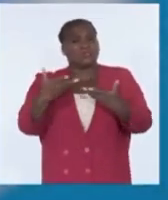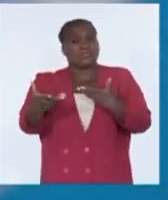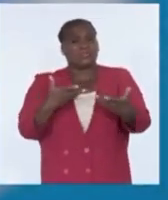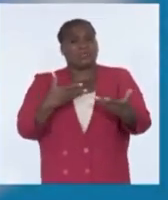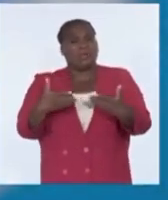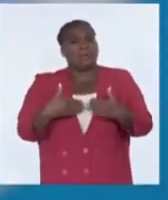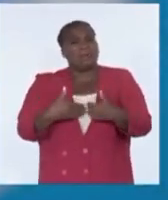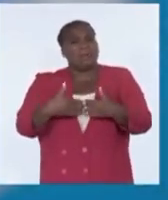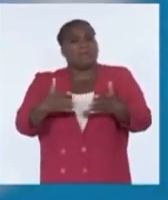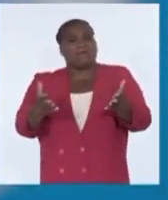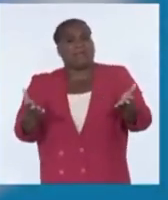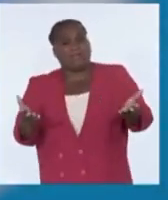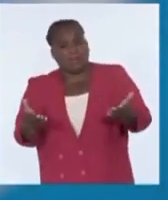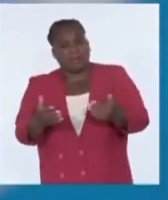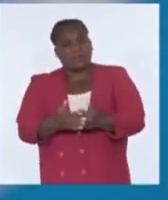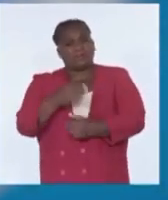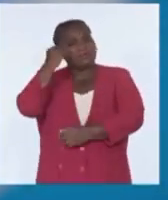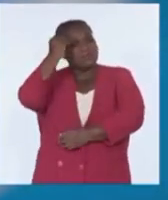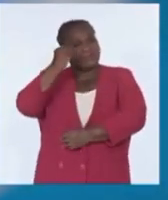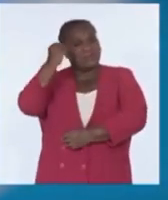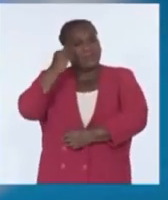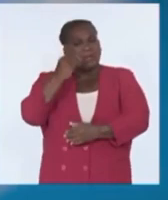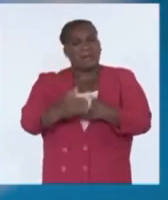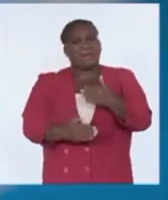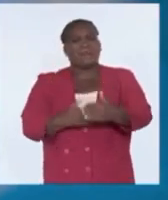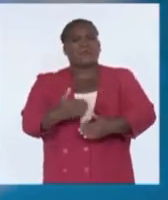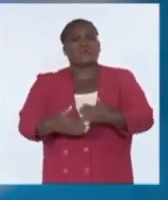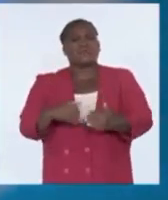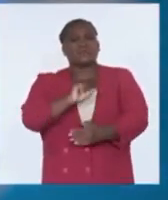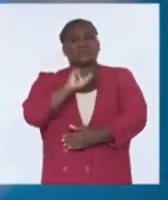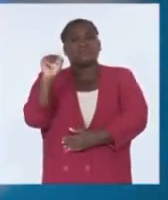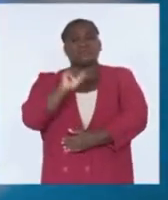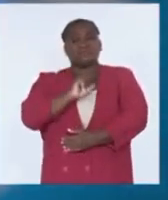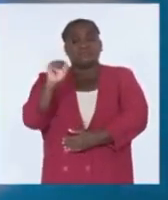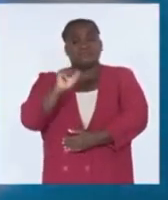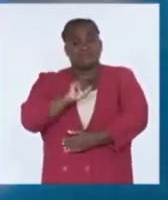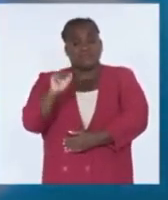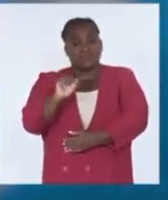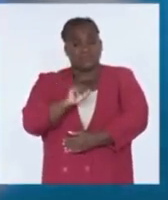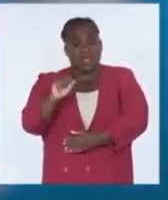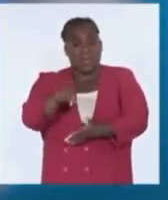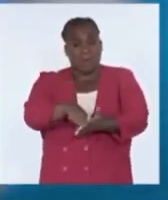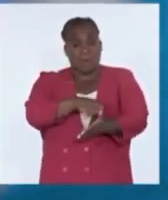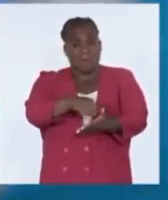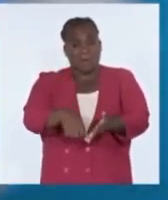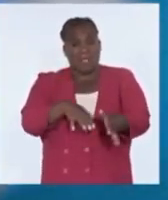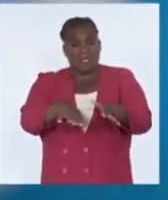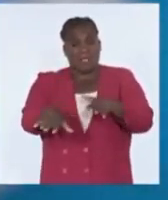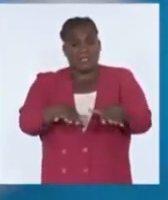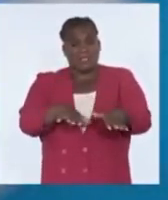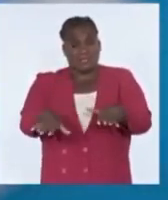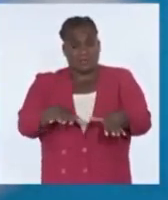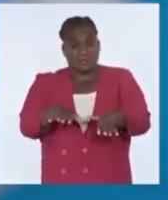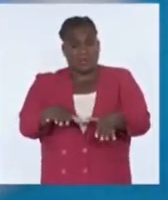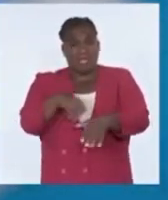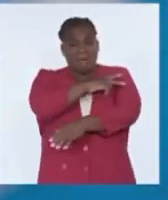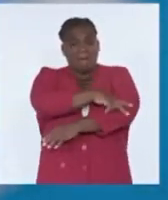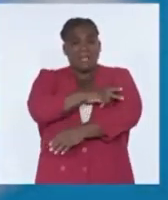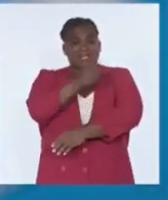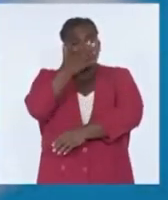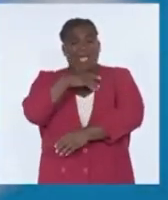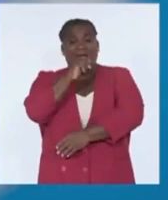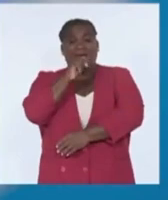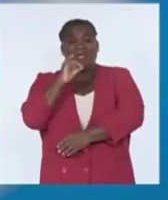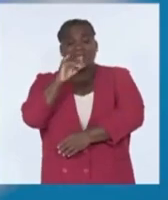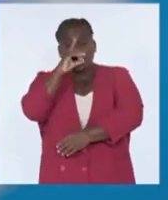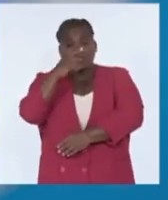abierto para reflexionar sobre el proceso alcanzado en la implementación del plan de acción de Adis Abba y para evaluar las maneras